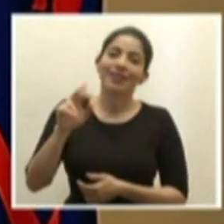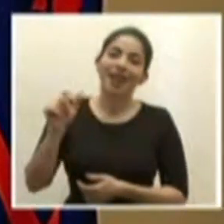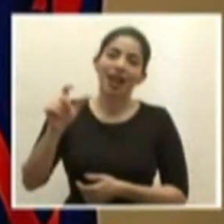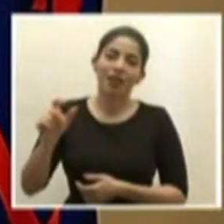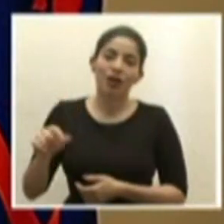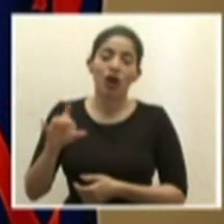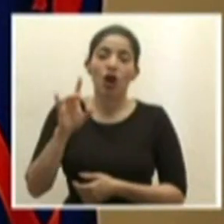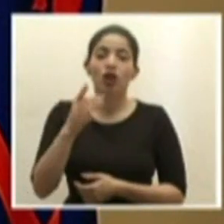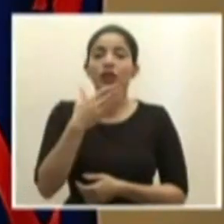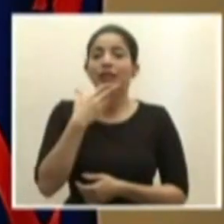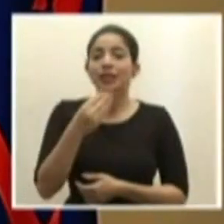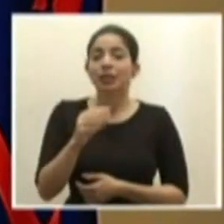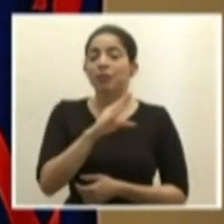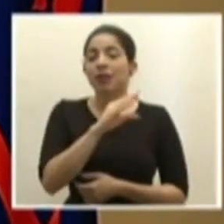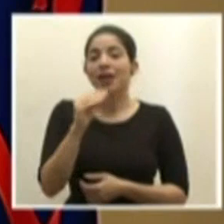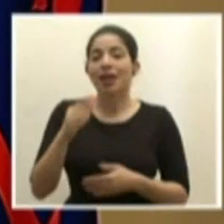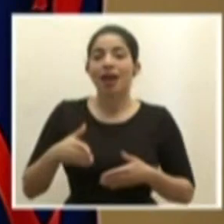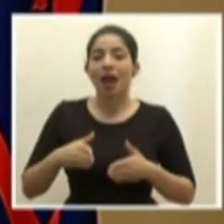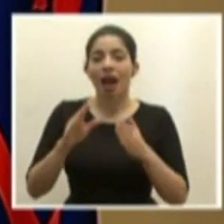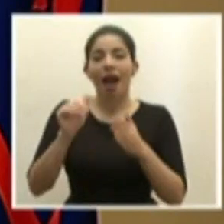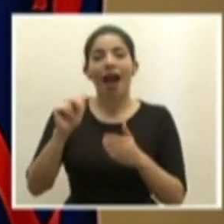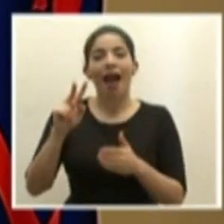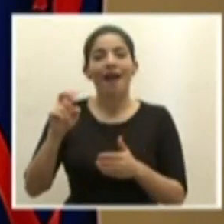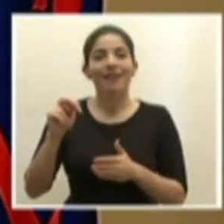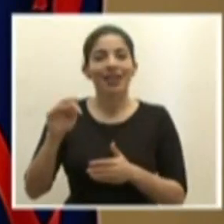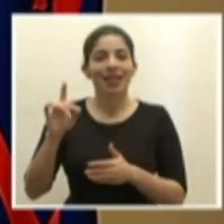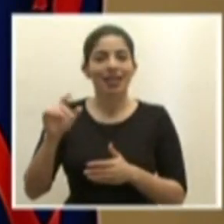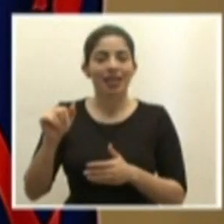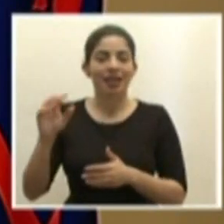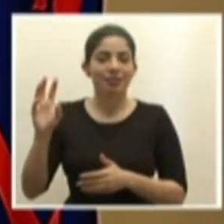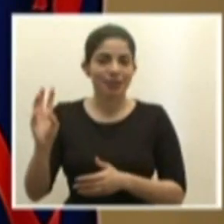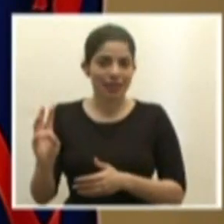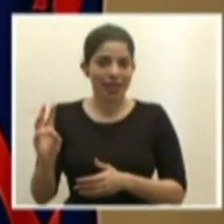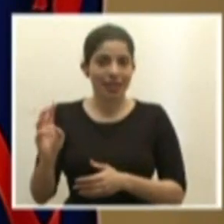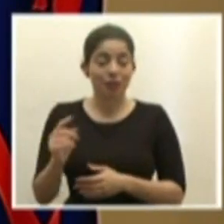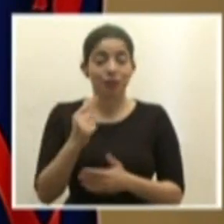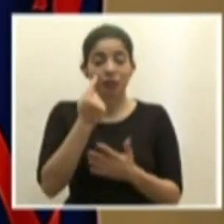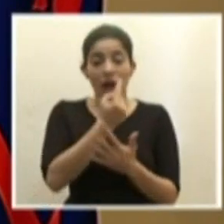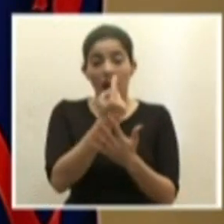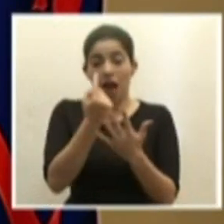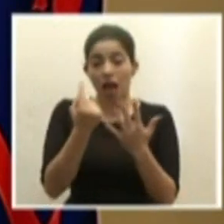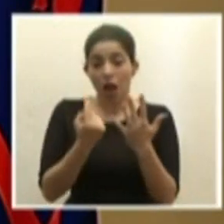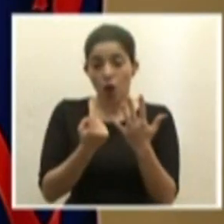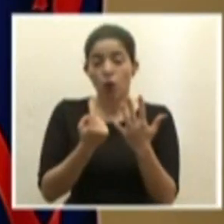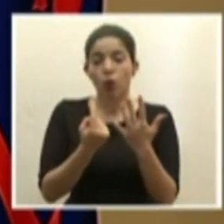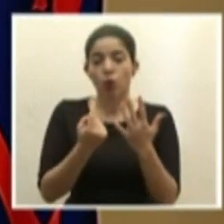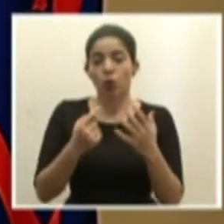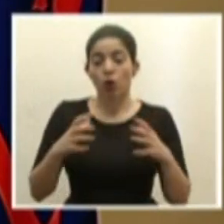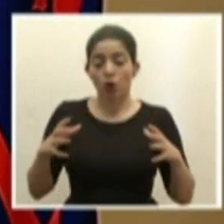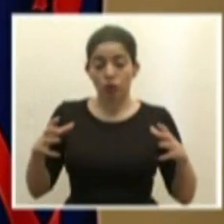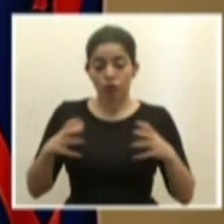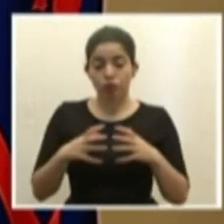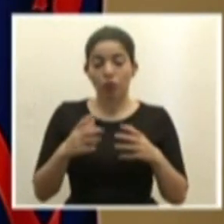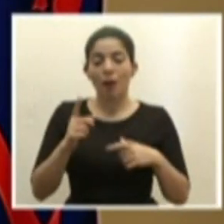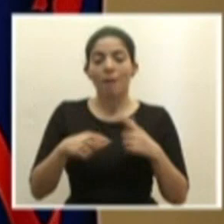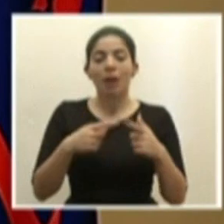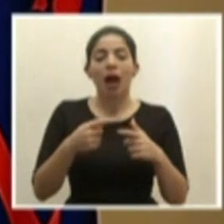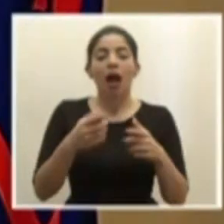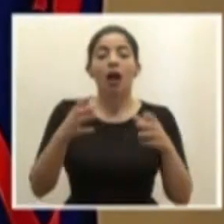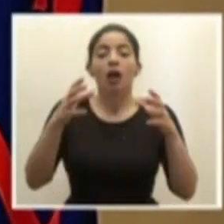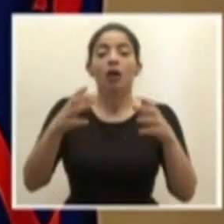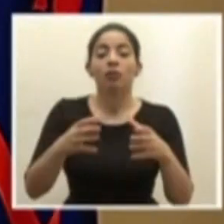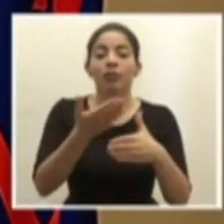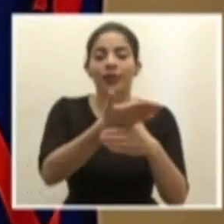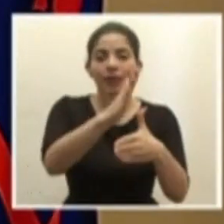8 de diciembre y Avenida 6. En cada uno de estos barrios se va a dividir la zona en